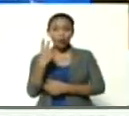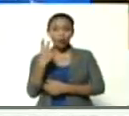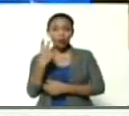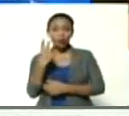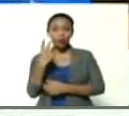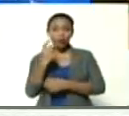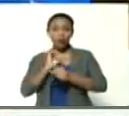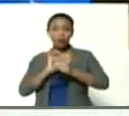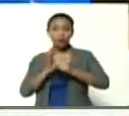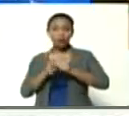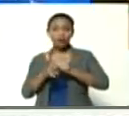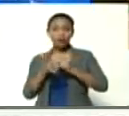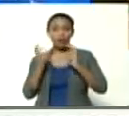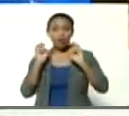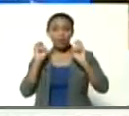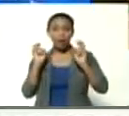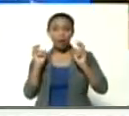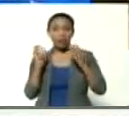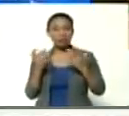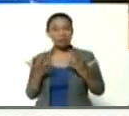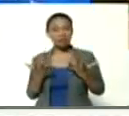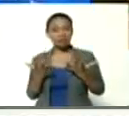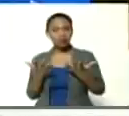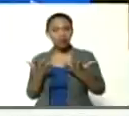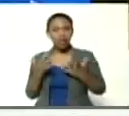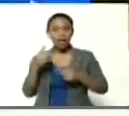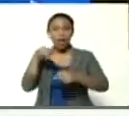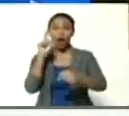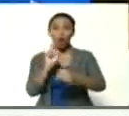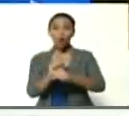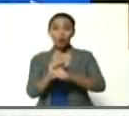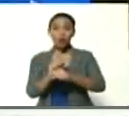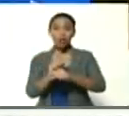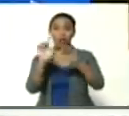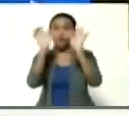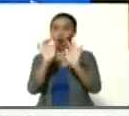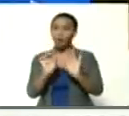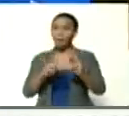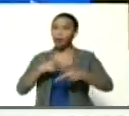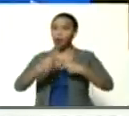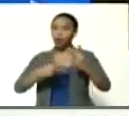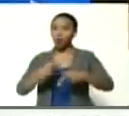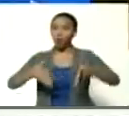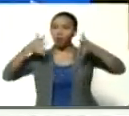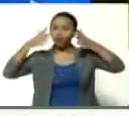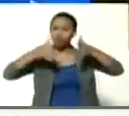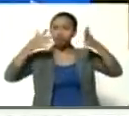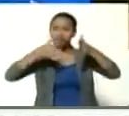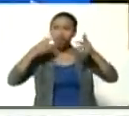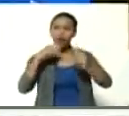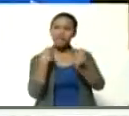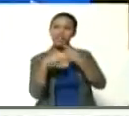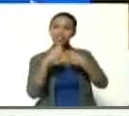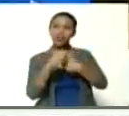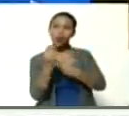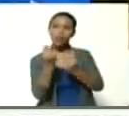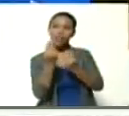del coronavirus, que la cartera única productiva oriente la inversión